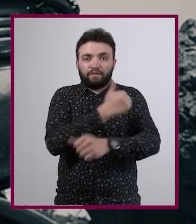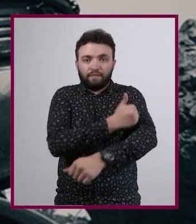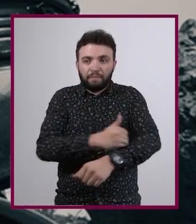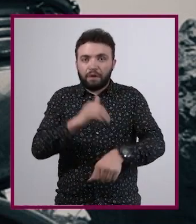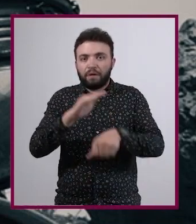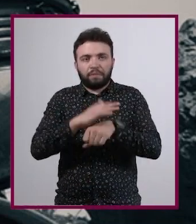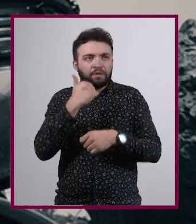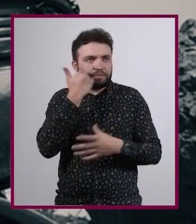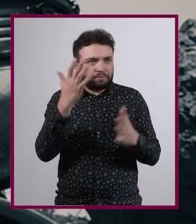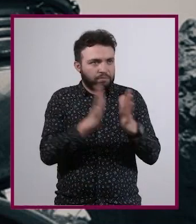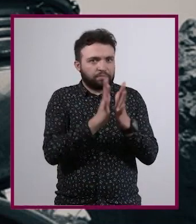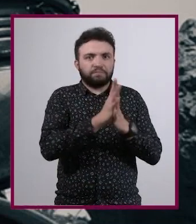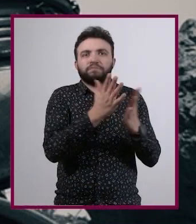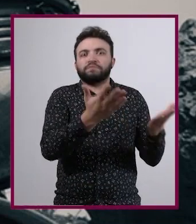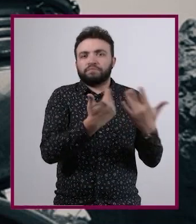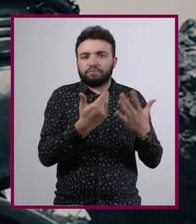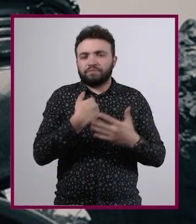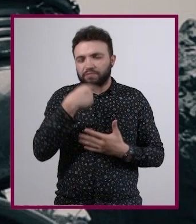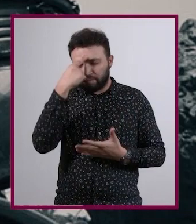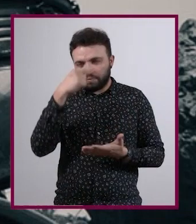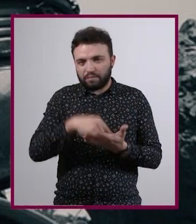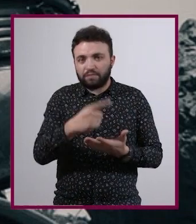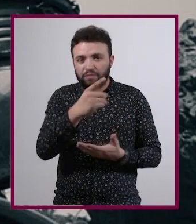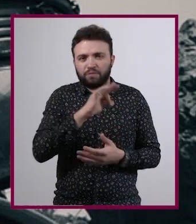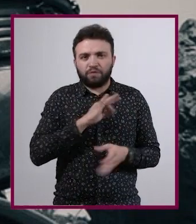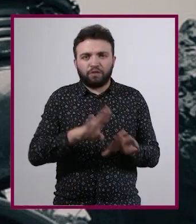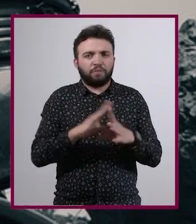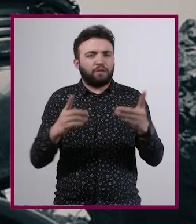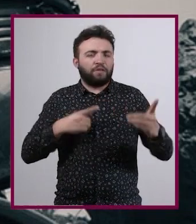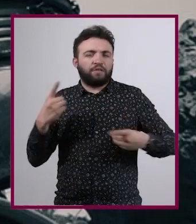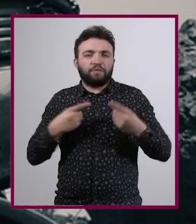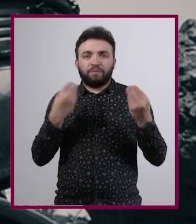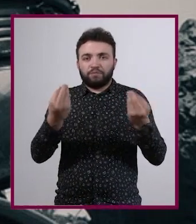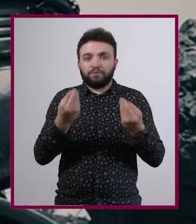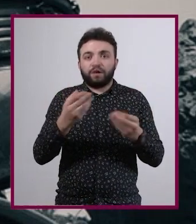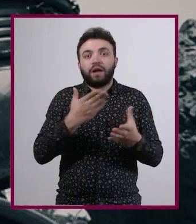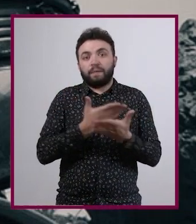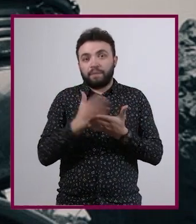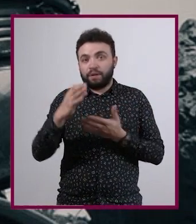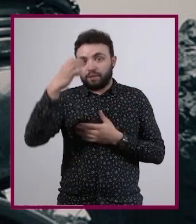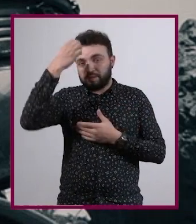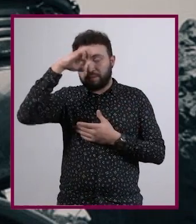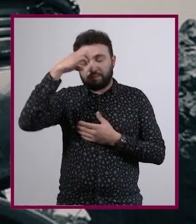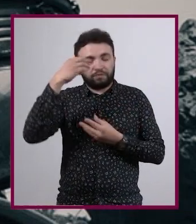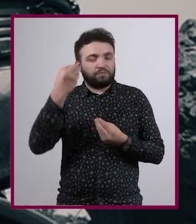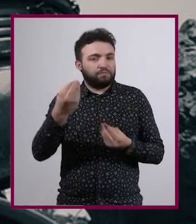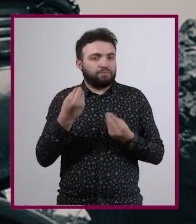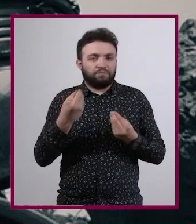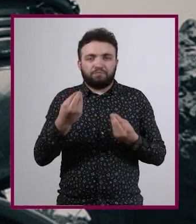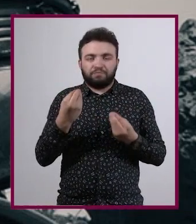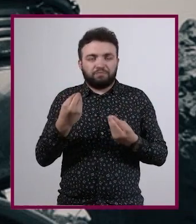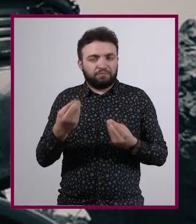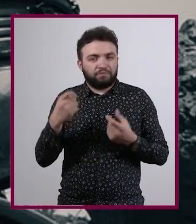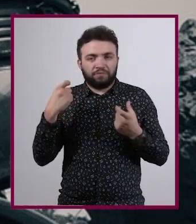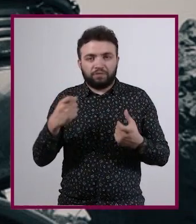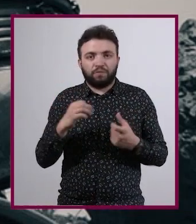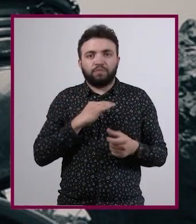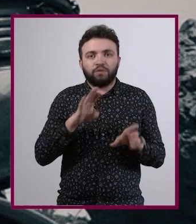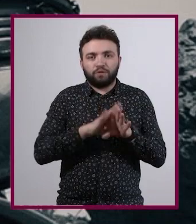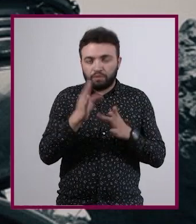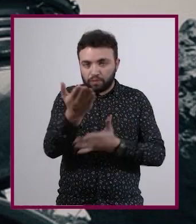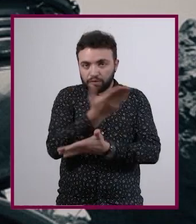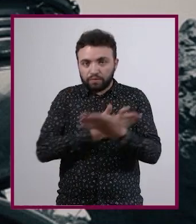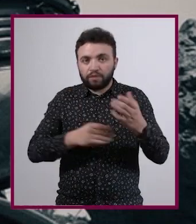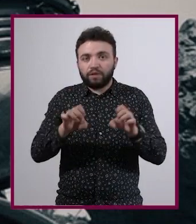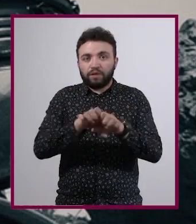quieran participar. Les aseguro que además de divertirse muchísimo, es una experiencia muy enriquecedora, poder colaborar con un equipo e